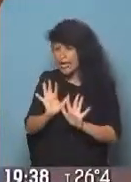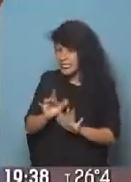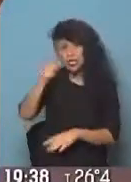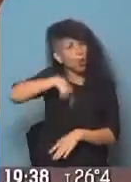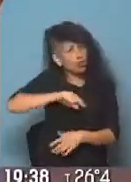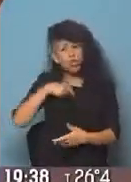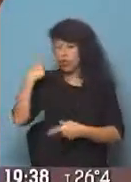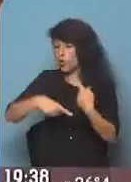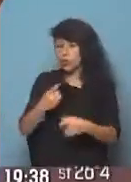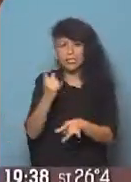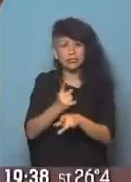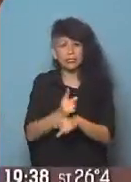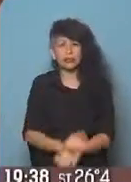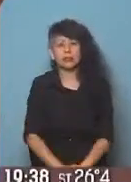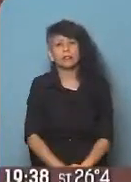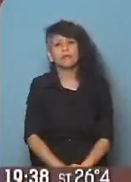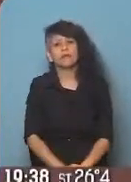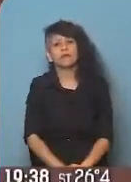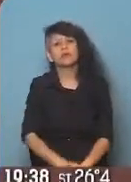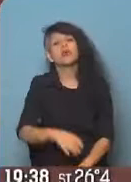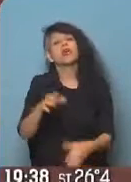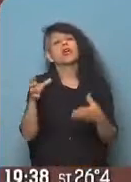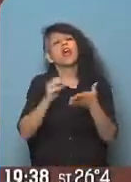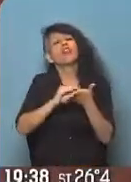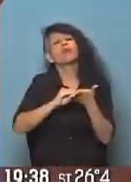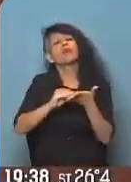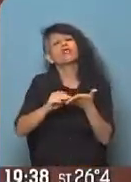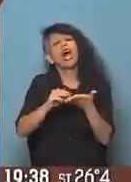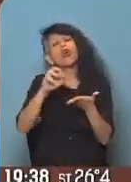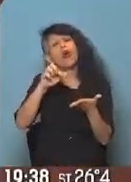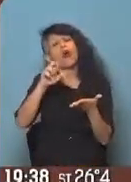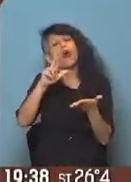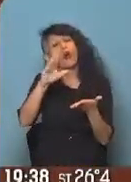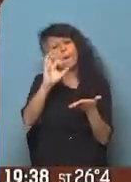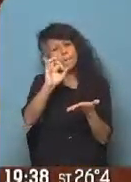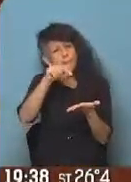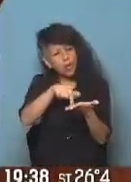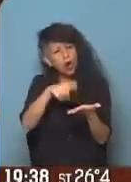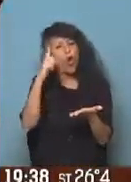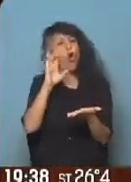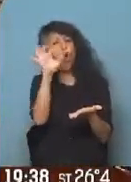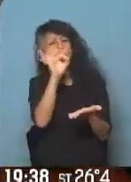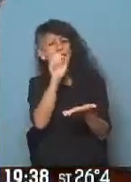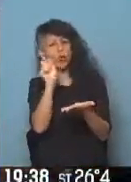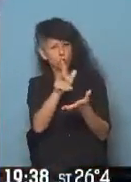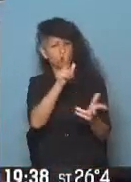correctos vamos a escuchar a daniel lipovetzky diputado del pro opinando sobre este pedido de juicio político por parte de la coalición